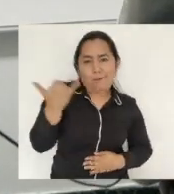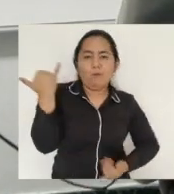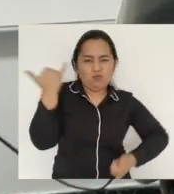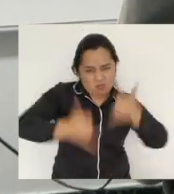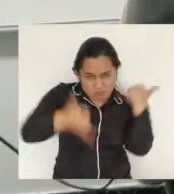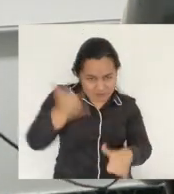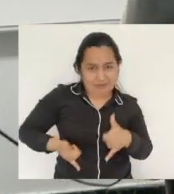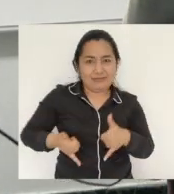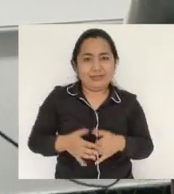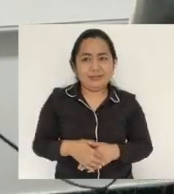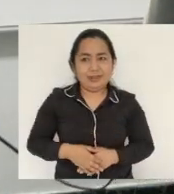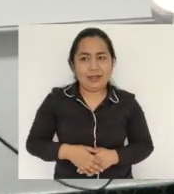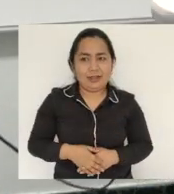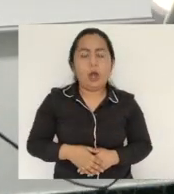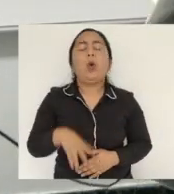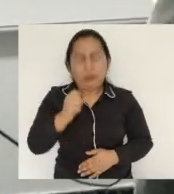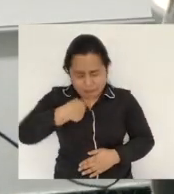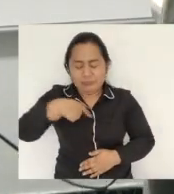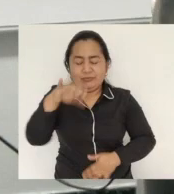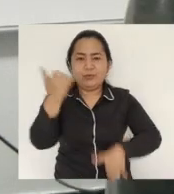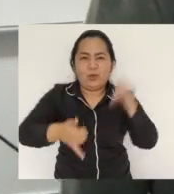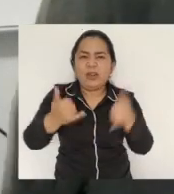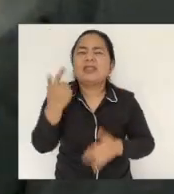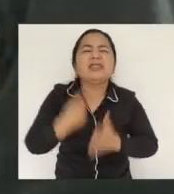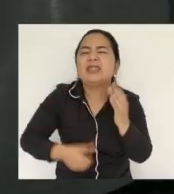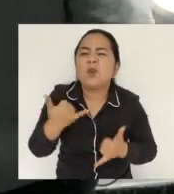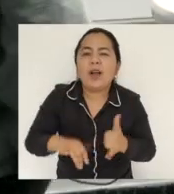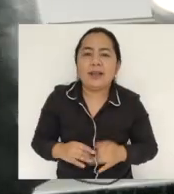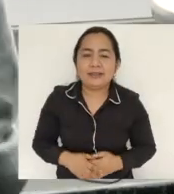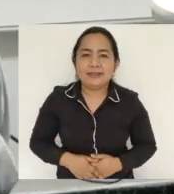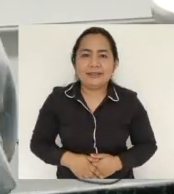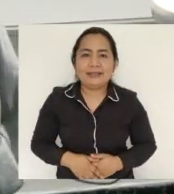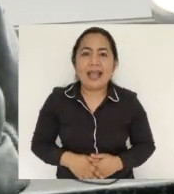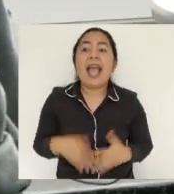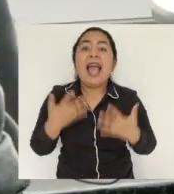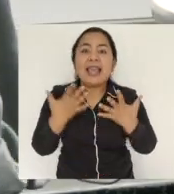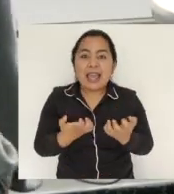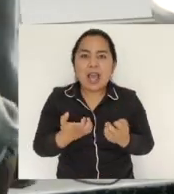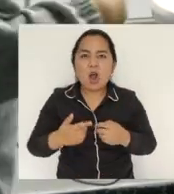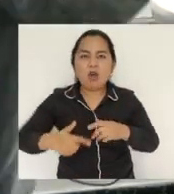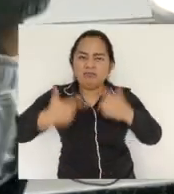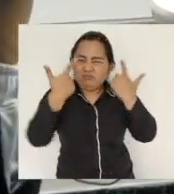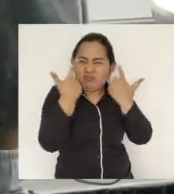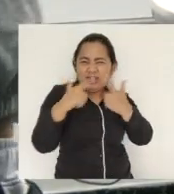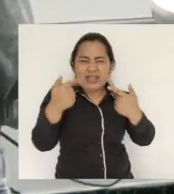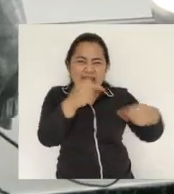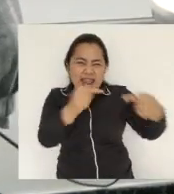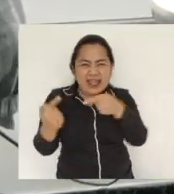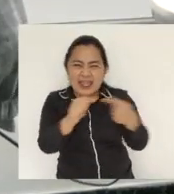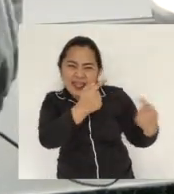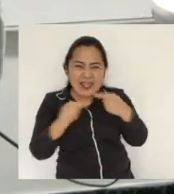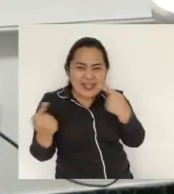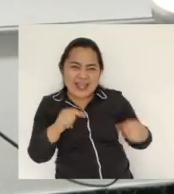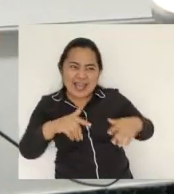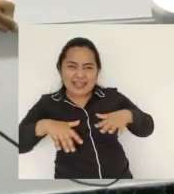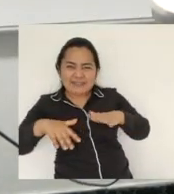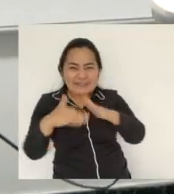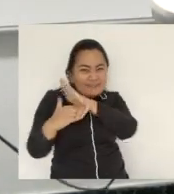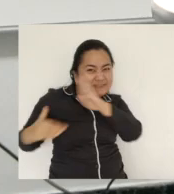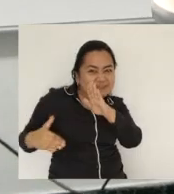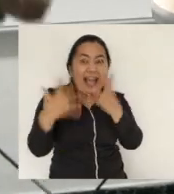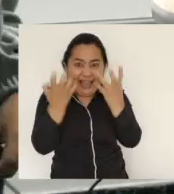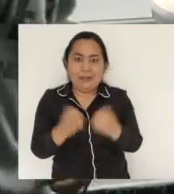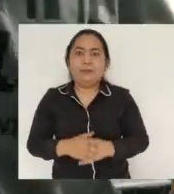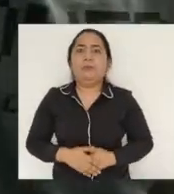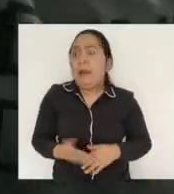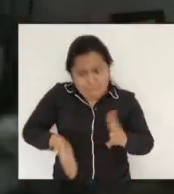a jugar. Voy a jugar contigo. ¿A qué jugamos? Jugamos a lucha libre. Vamos, a la lucha libre.